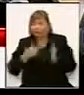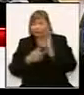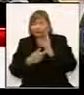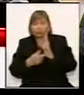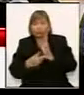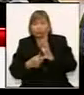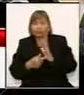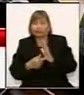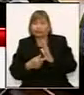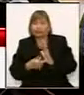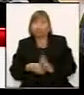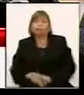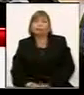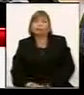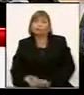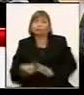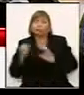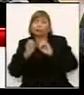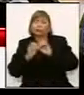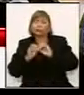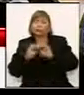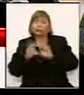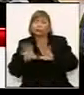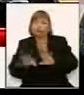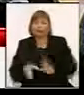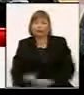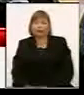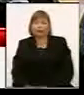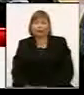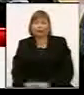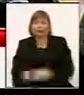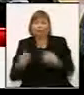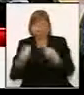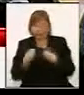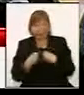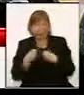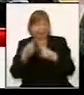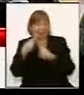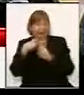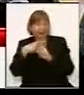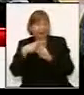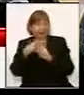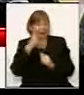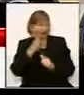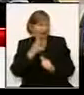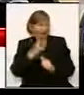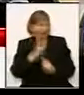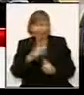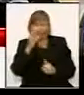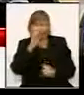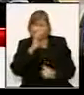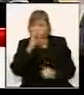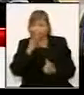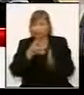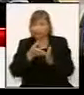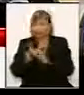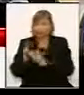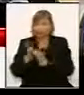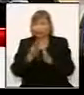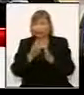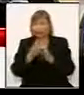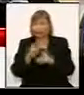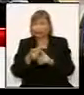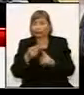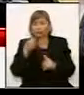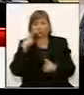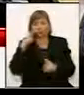una muestra de transparencia. Entonces, pongámonos en modo positivo y encontremos una salida. Desde el